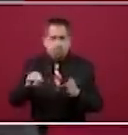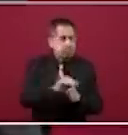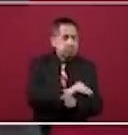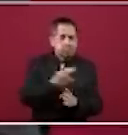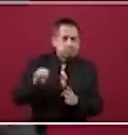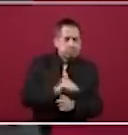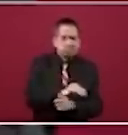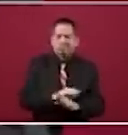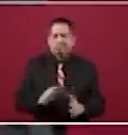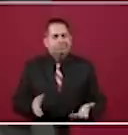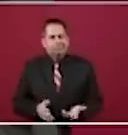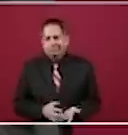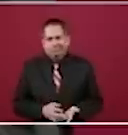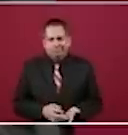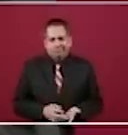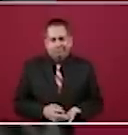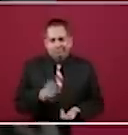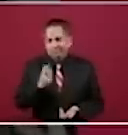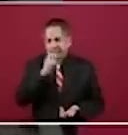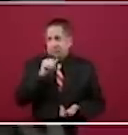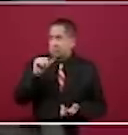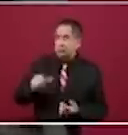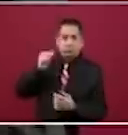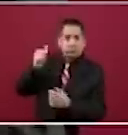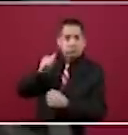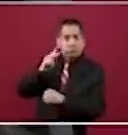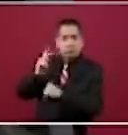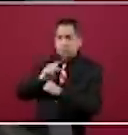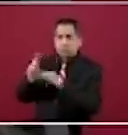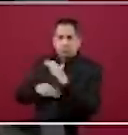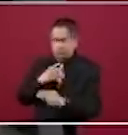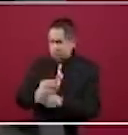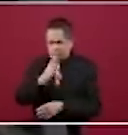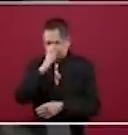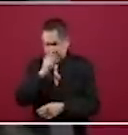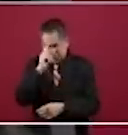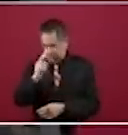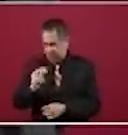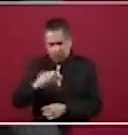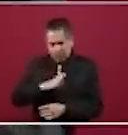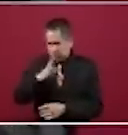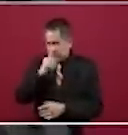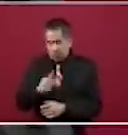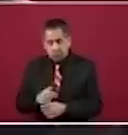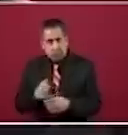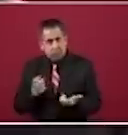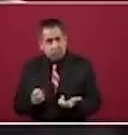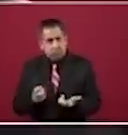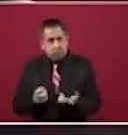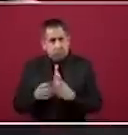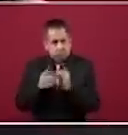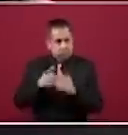no pasa, les decía yo, en ninguna parte del mundo. Es un buen tema de investigación.